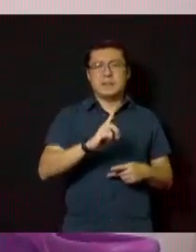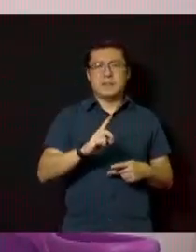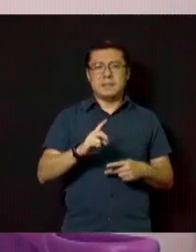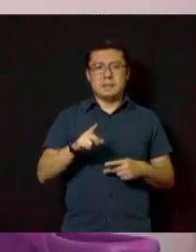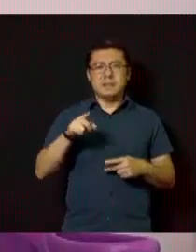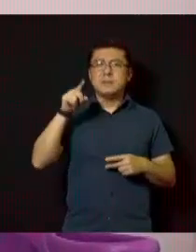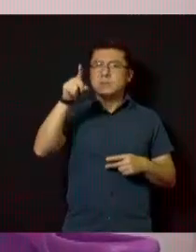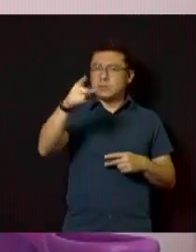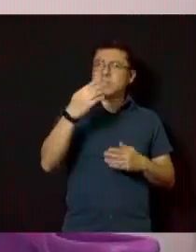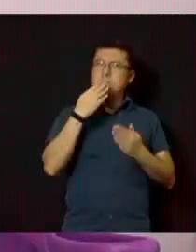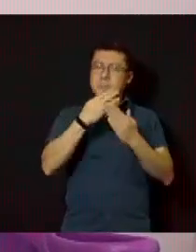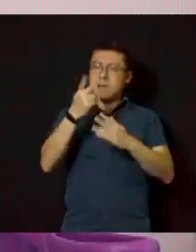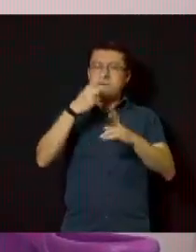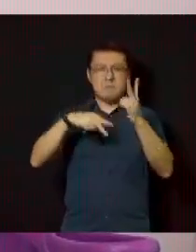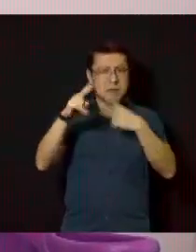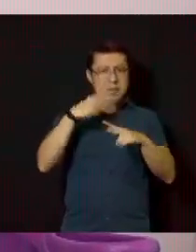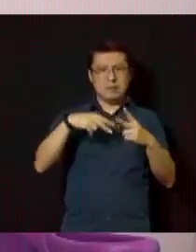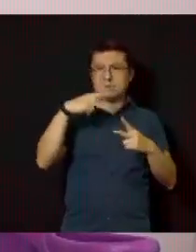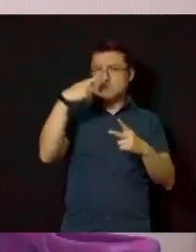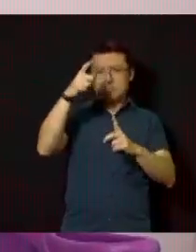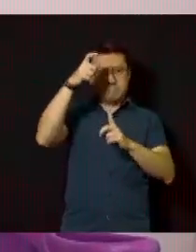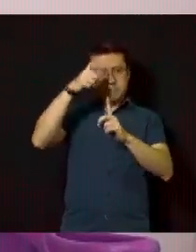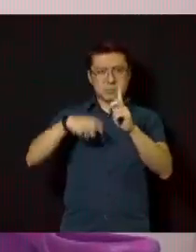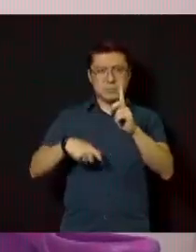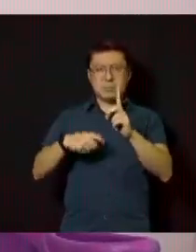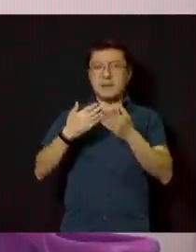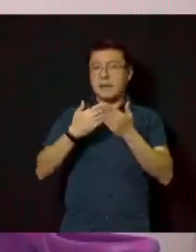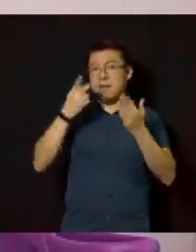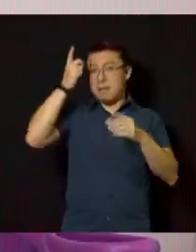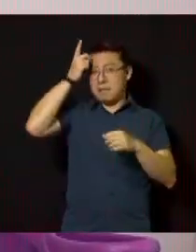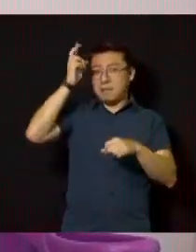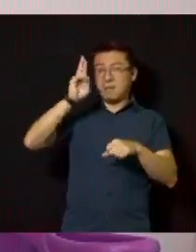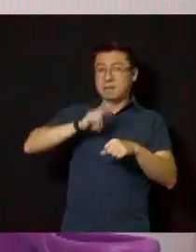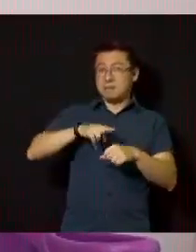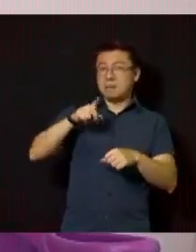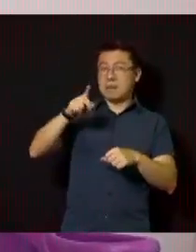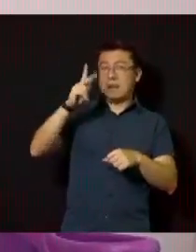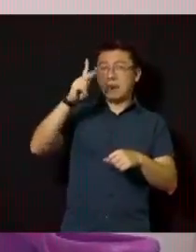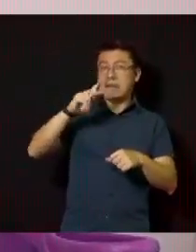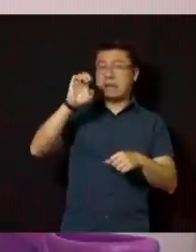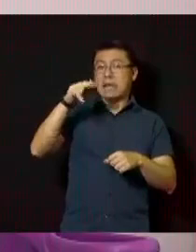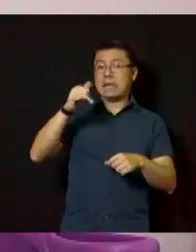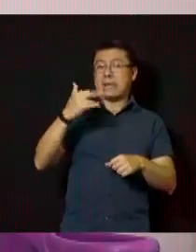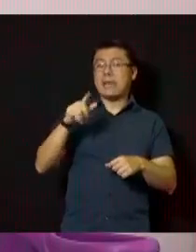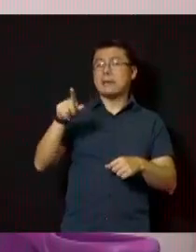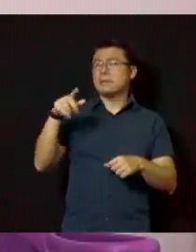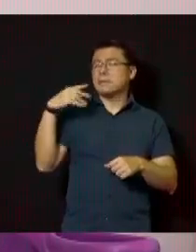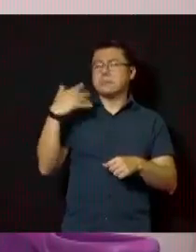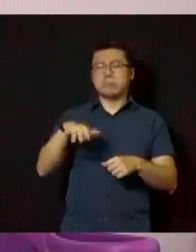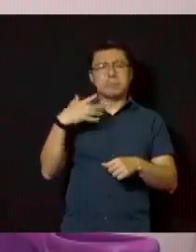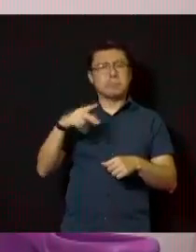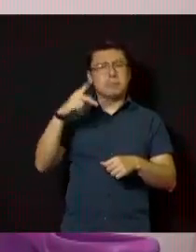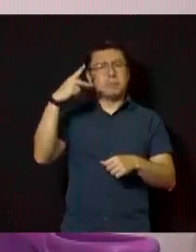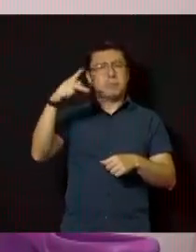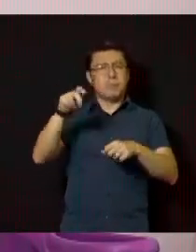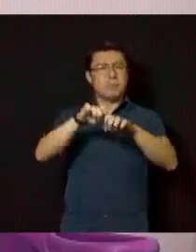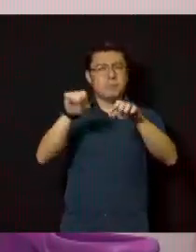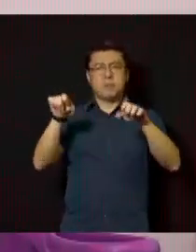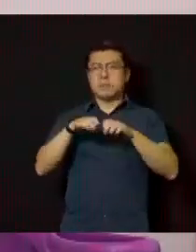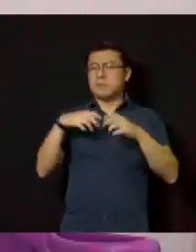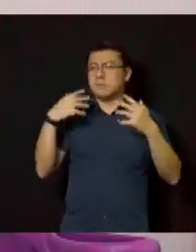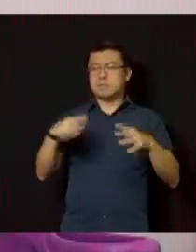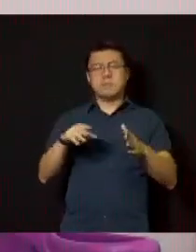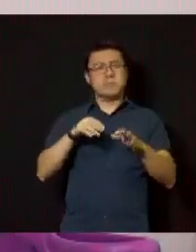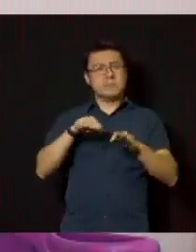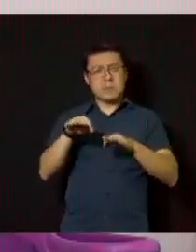eres. Luego veo que tenemos una directora extraordinaria, Kelly y su equipo de trabajo, que son gente que está trabajando constantemente con